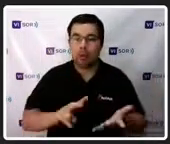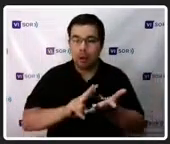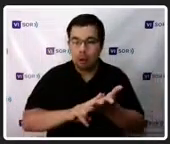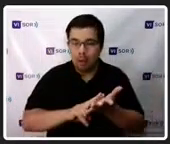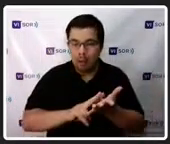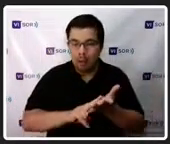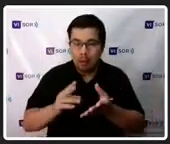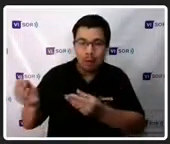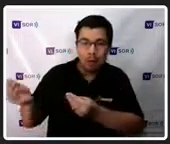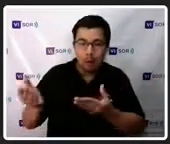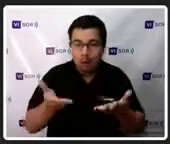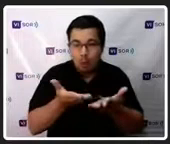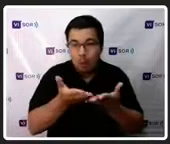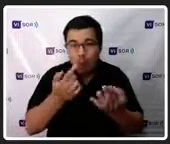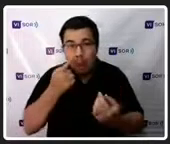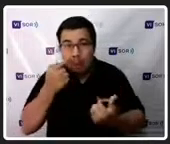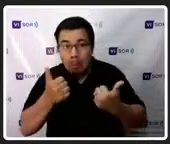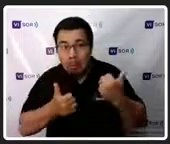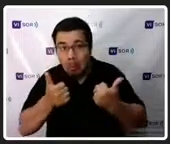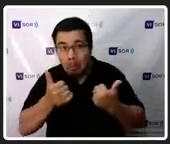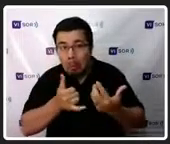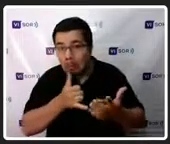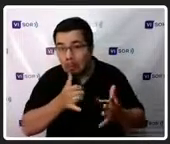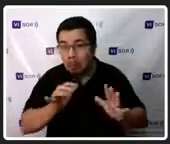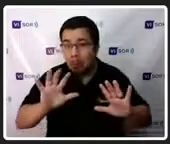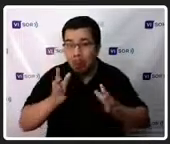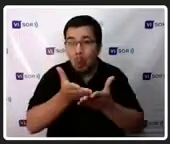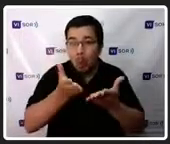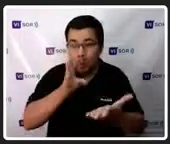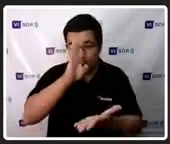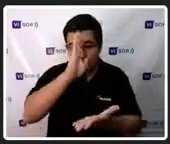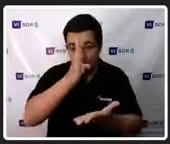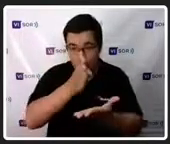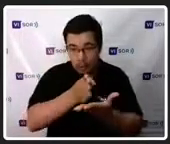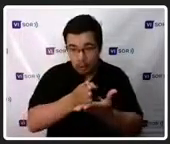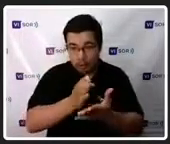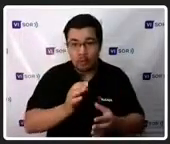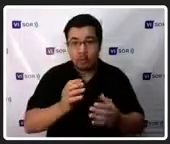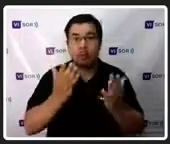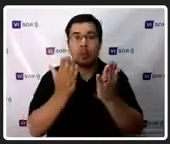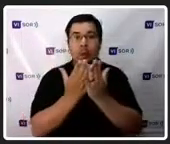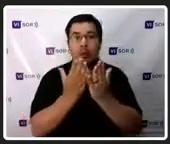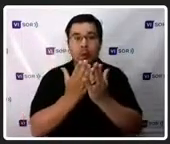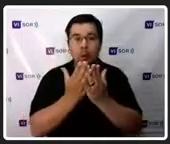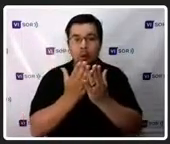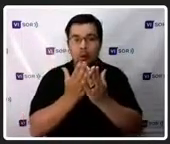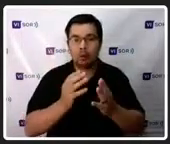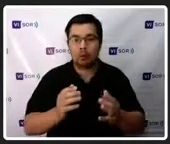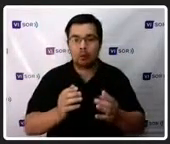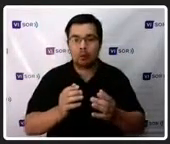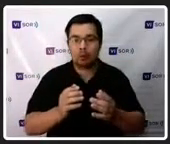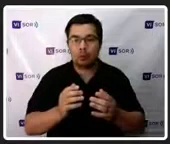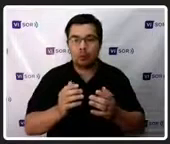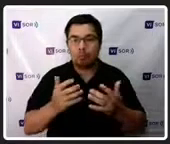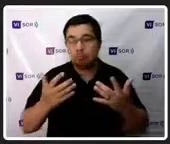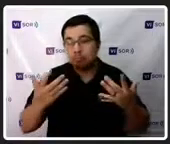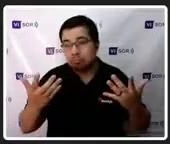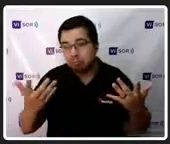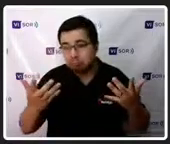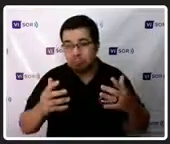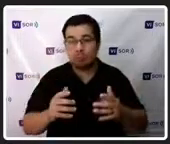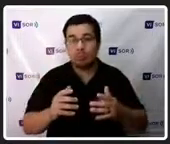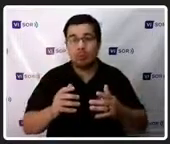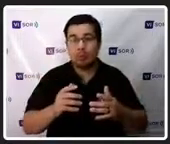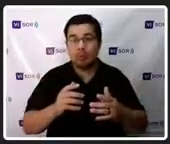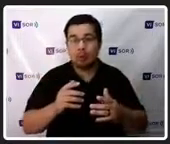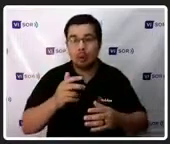intentar, si es que, ¿no es cierto?, están decididos en estudiar turismo y hotelería, a poder dar la prueba, ver si es que la carrera en inglés es una alternativa